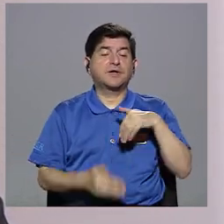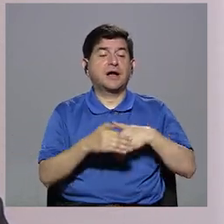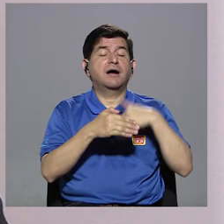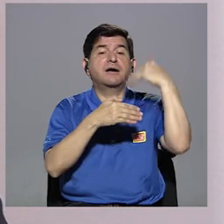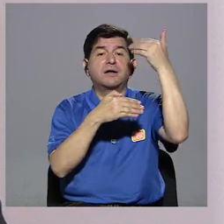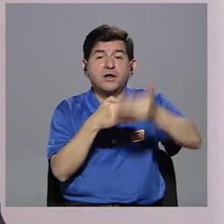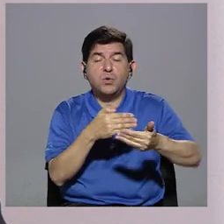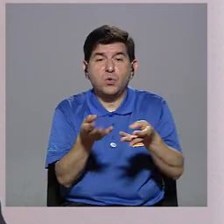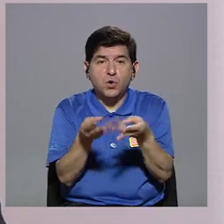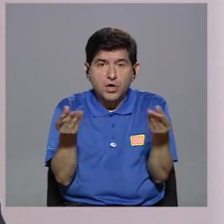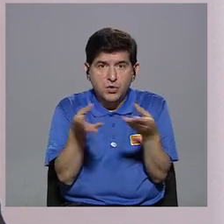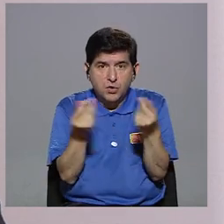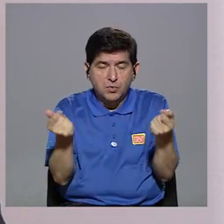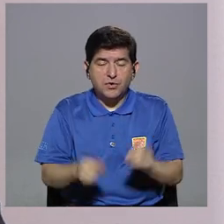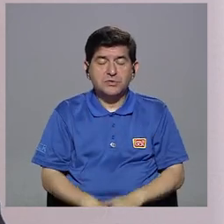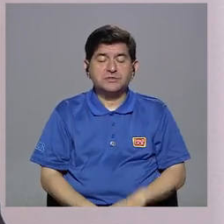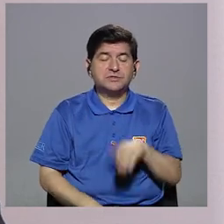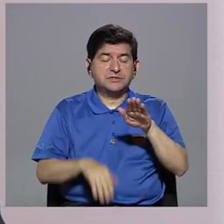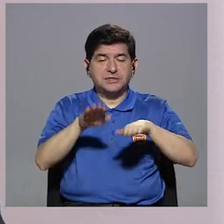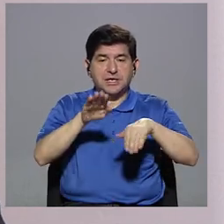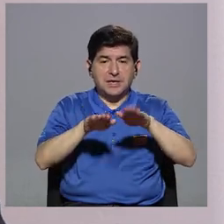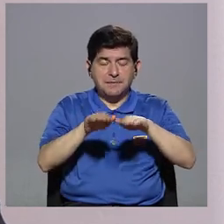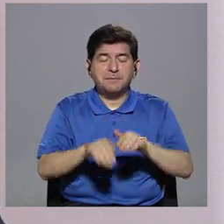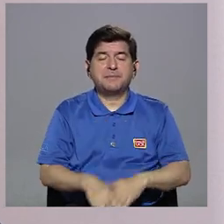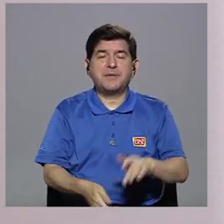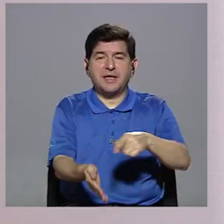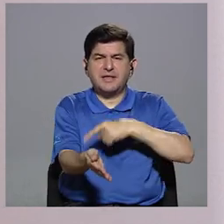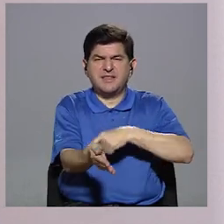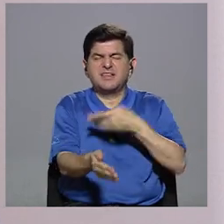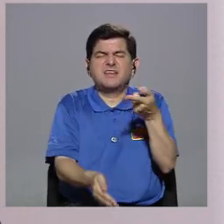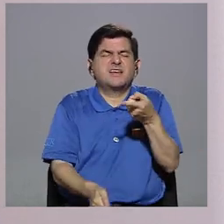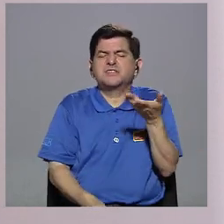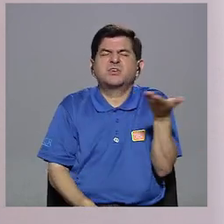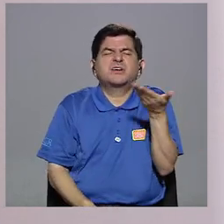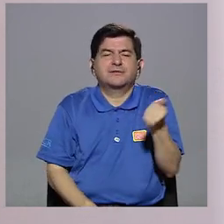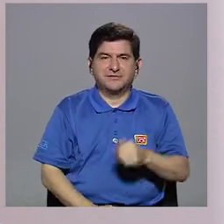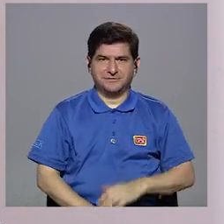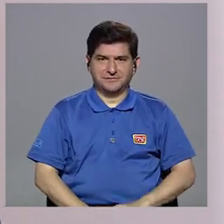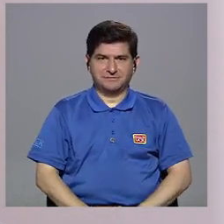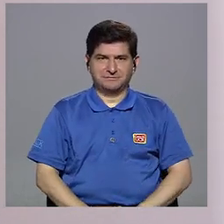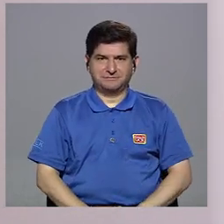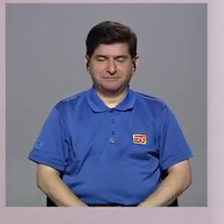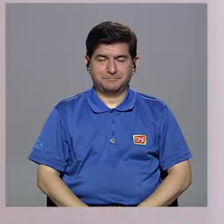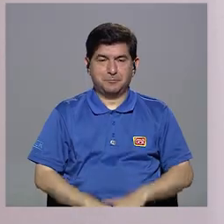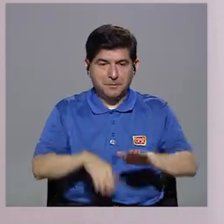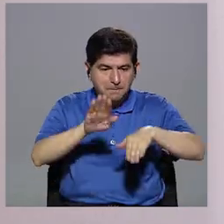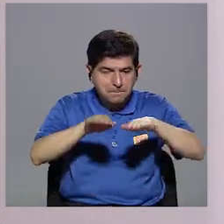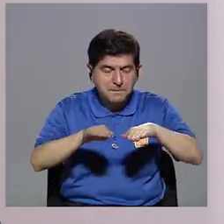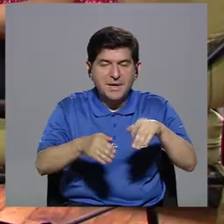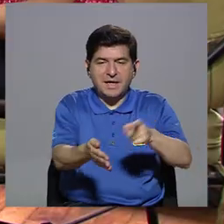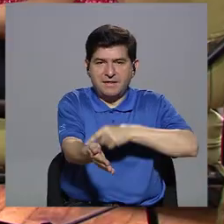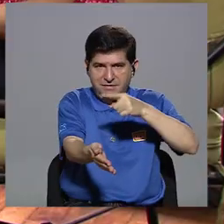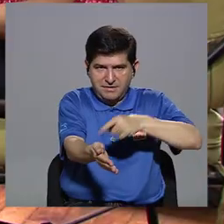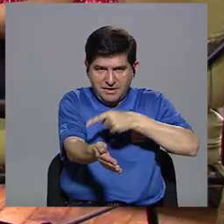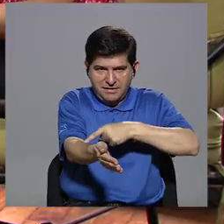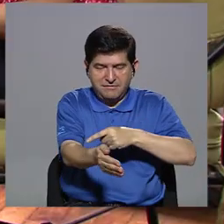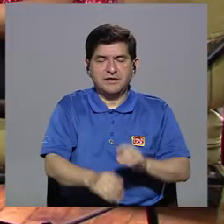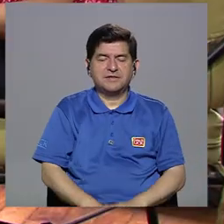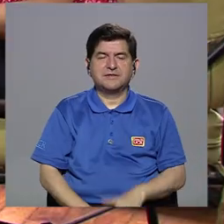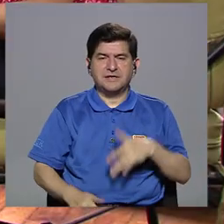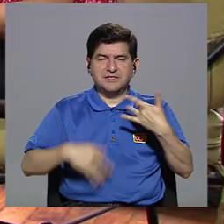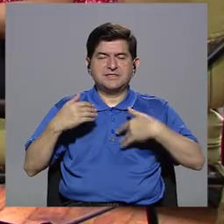que con el tiempo va produciendo lo que llamamos el pie diabético que es un pie diabético tierno y diabético es un pie